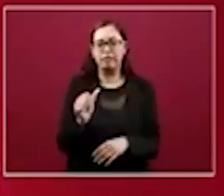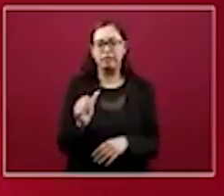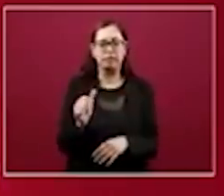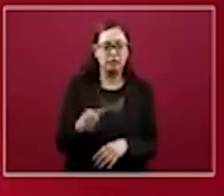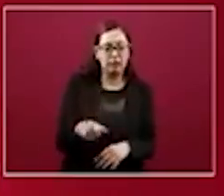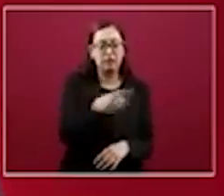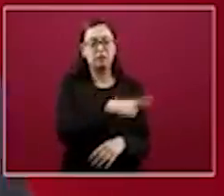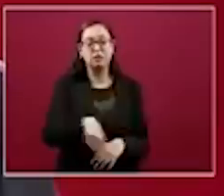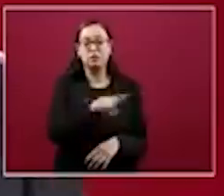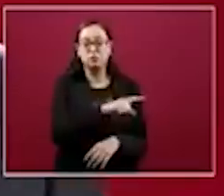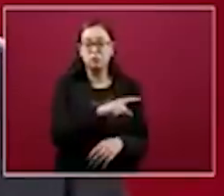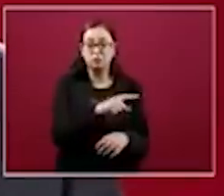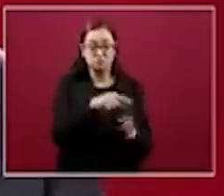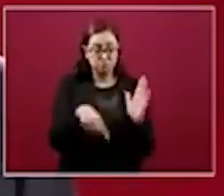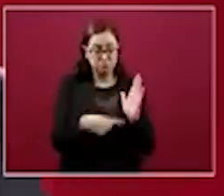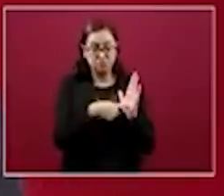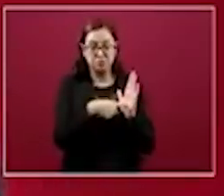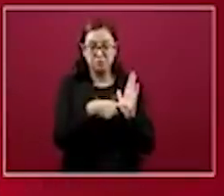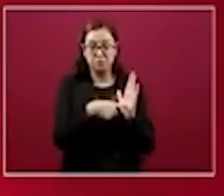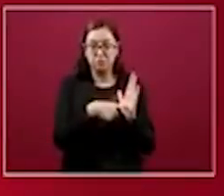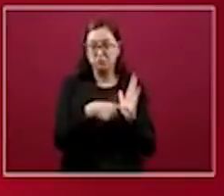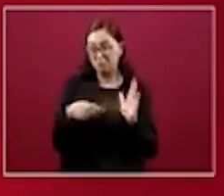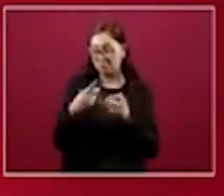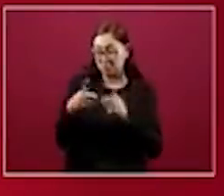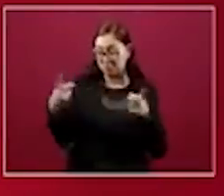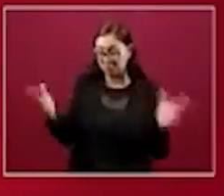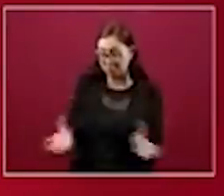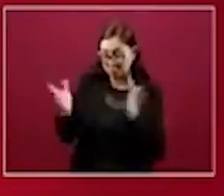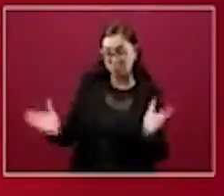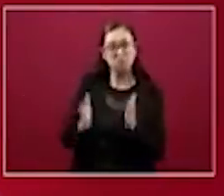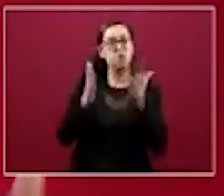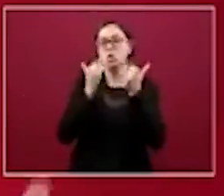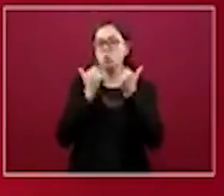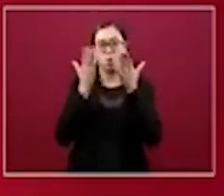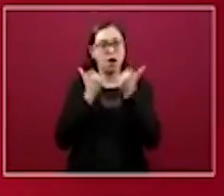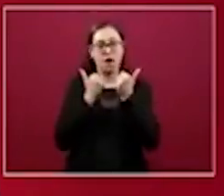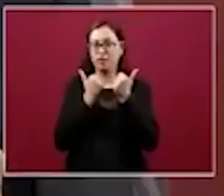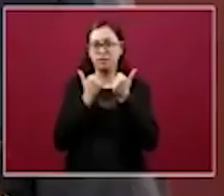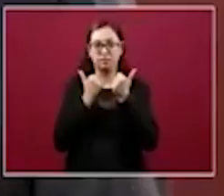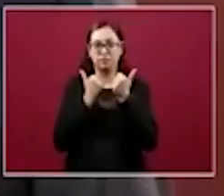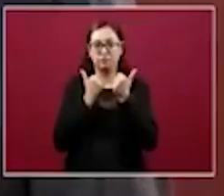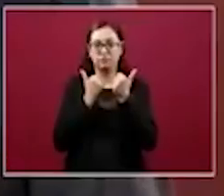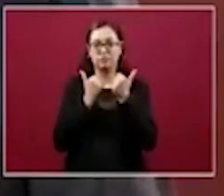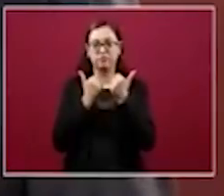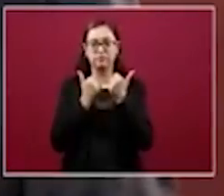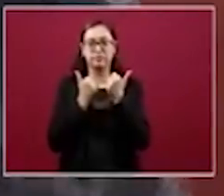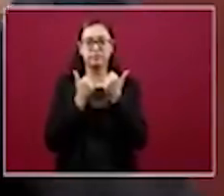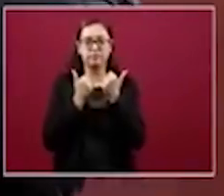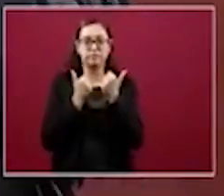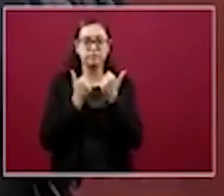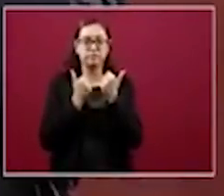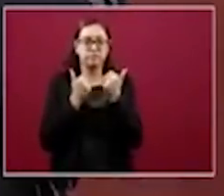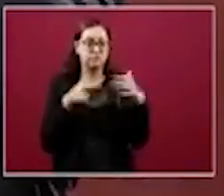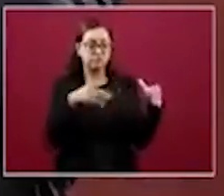lecciones no aparece lo de la promoción del desarrollo. Ellos dan por hecho que